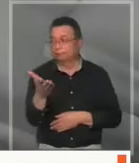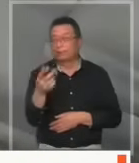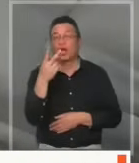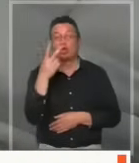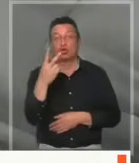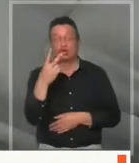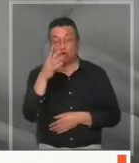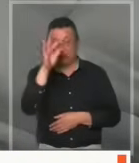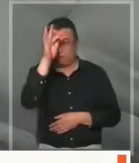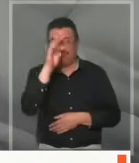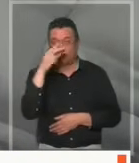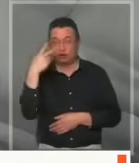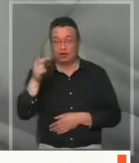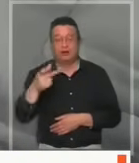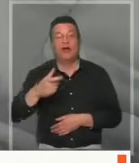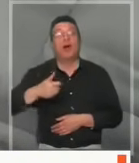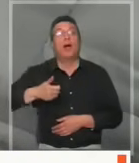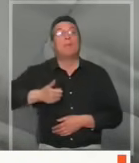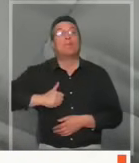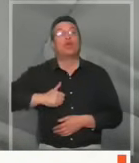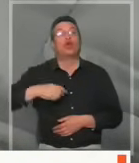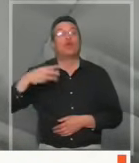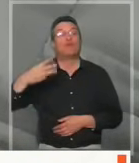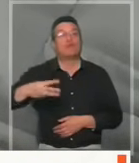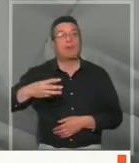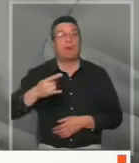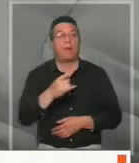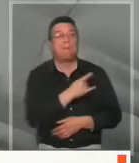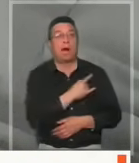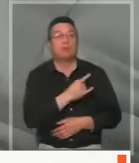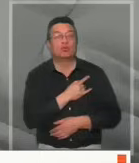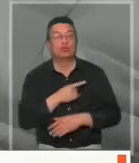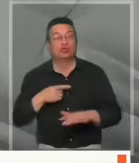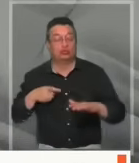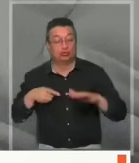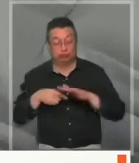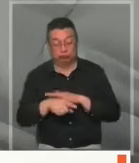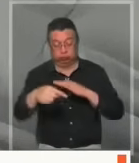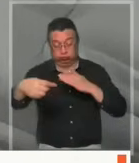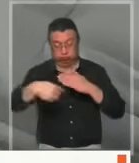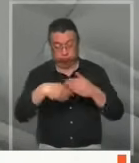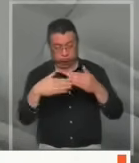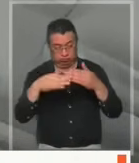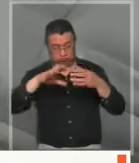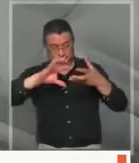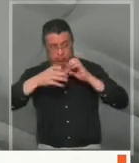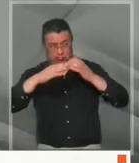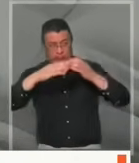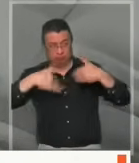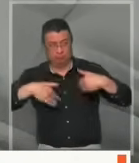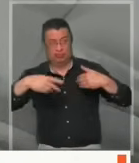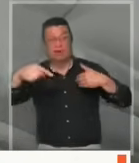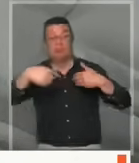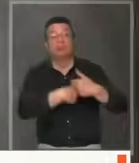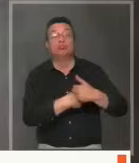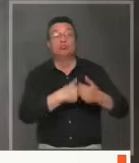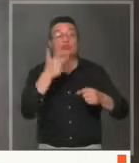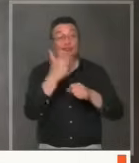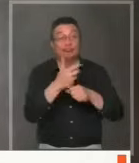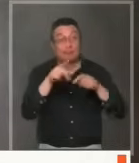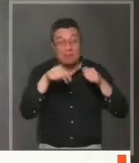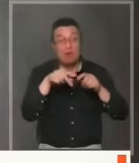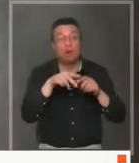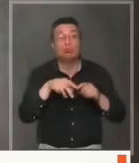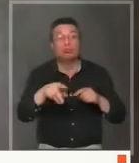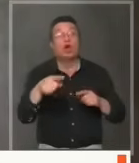los funcionarios de Seguridad Ciudadana de Maipú que ingresan por el acceso forzado minutos antes por los delincuentes.